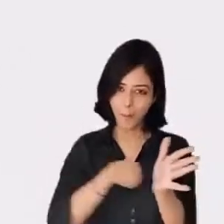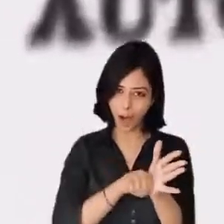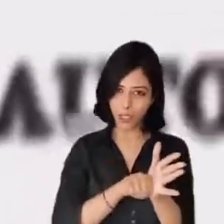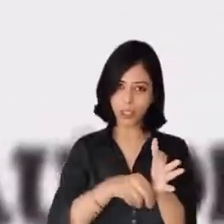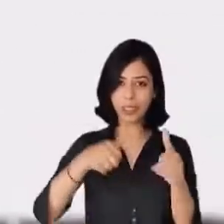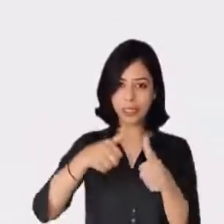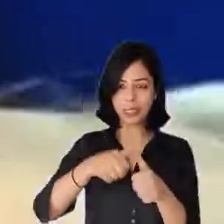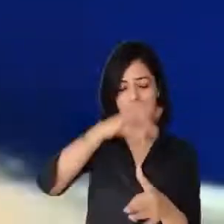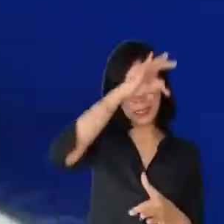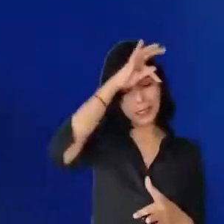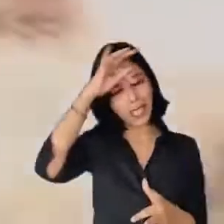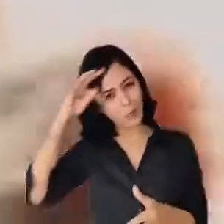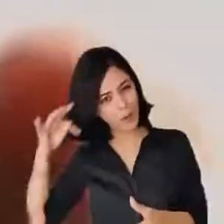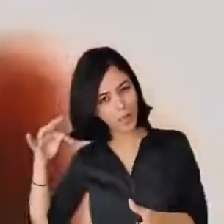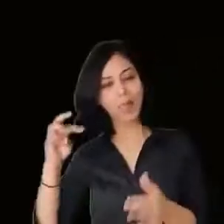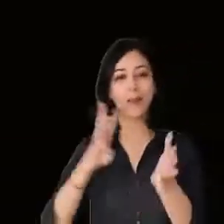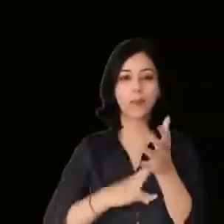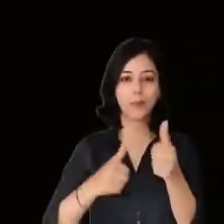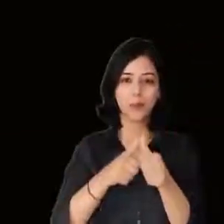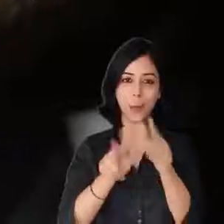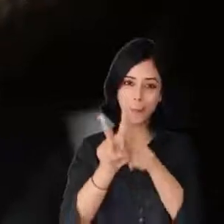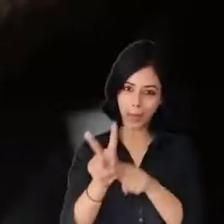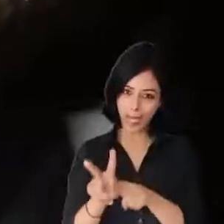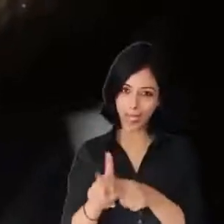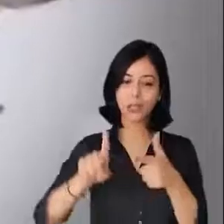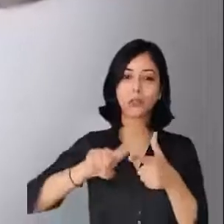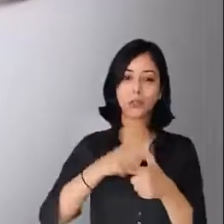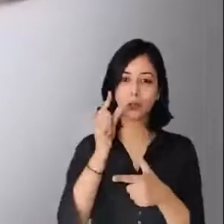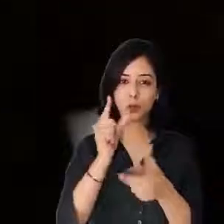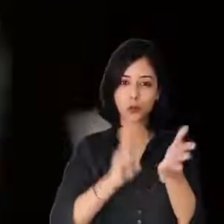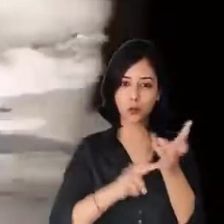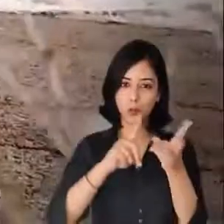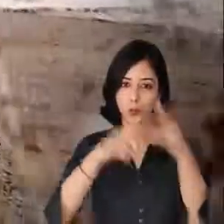las manos, parecía que el atacante había sorprendido a Robin.